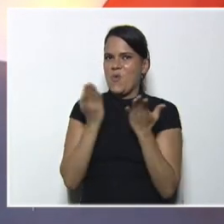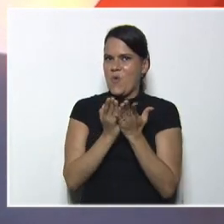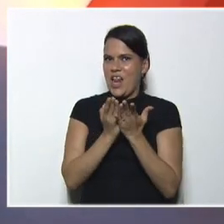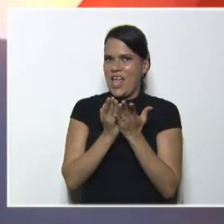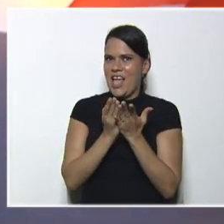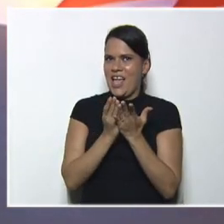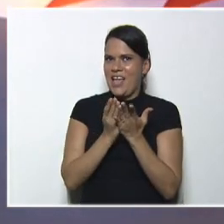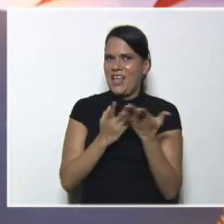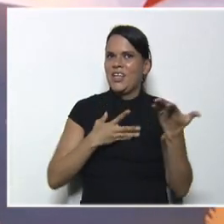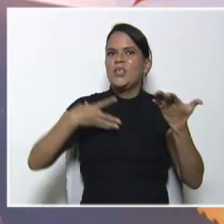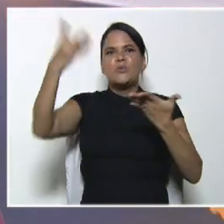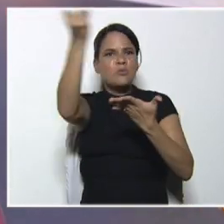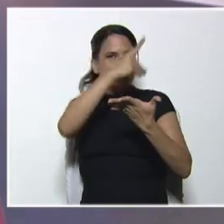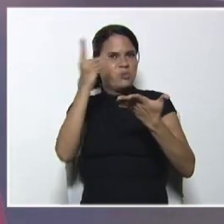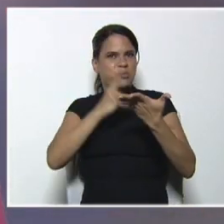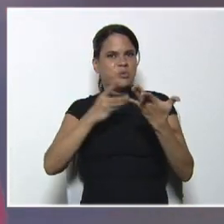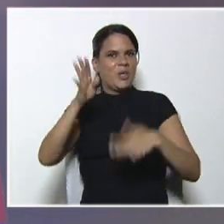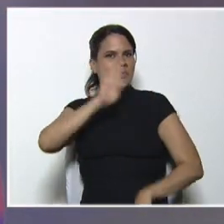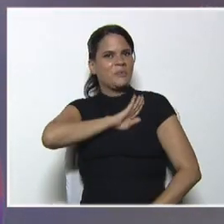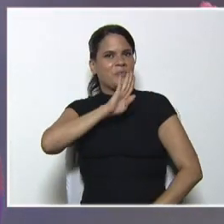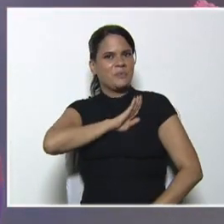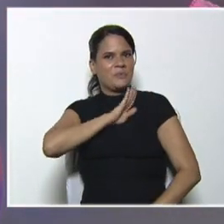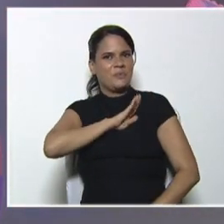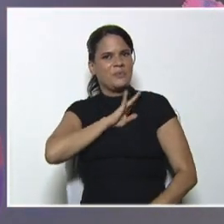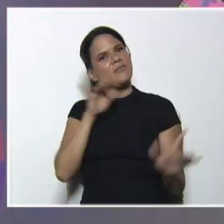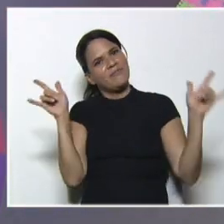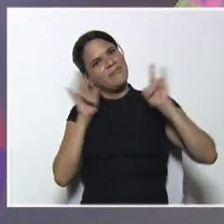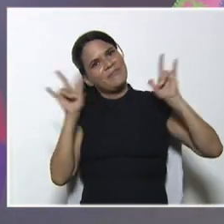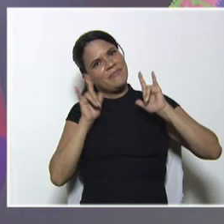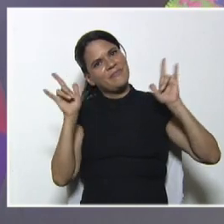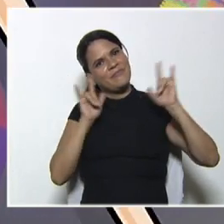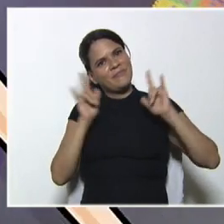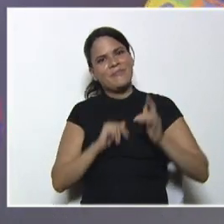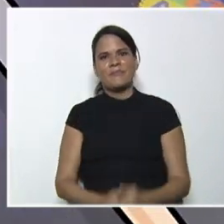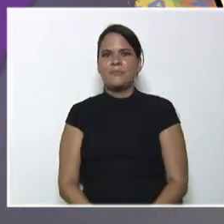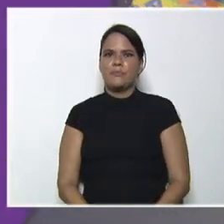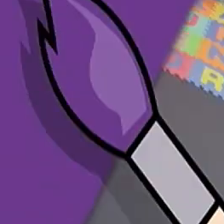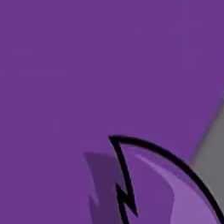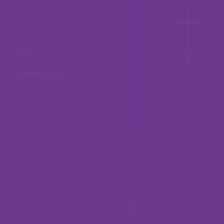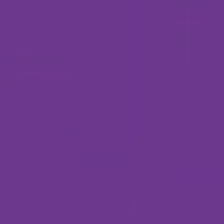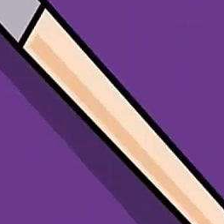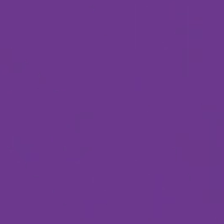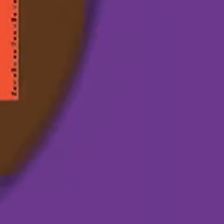una Escuela. ¡Dibújame! ¡Hasta mañana!